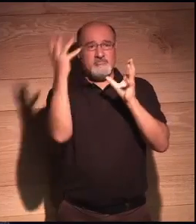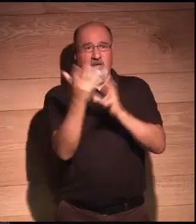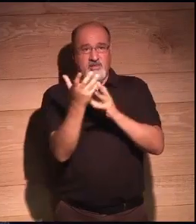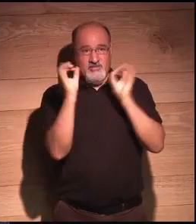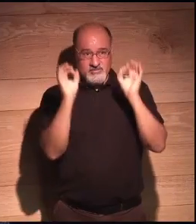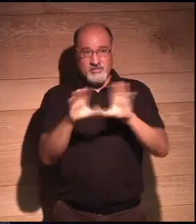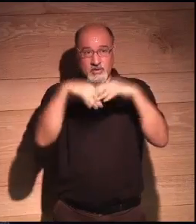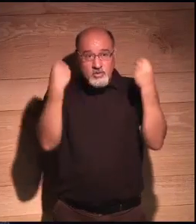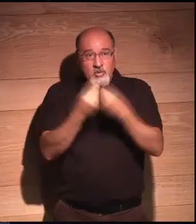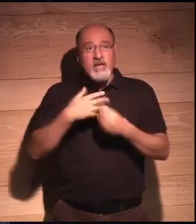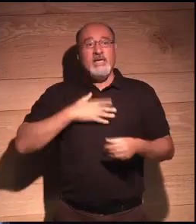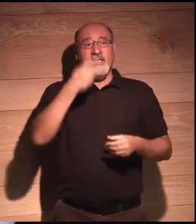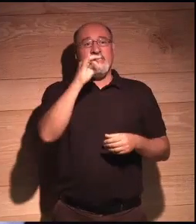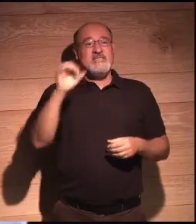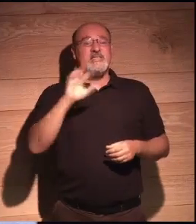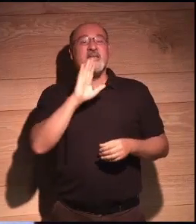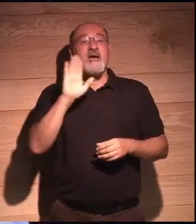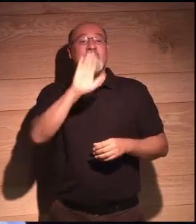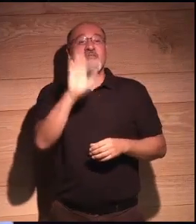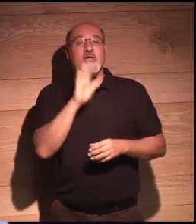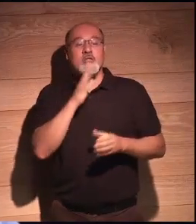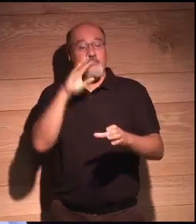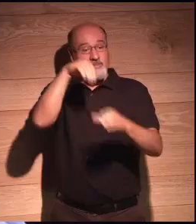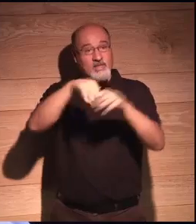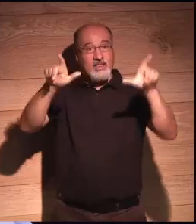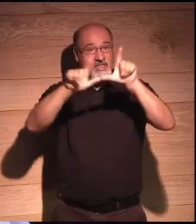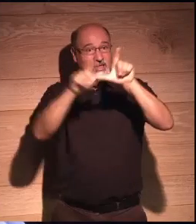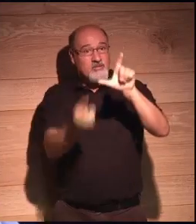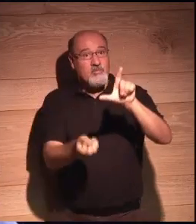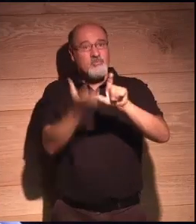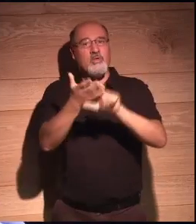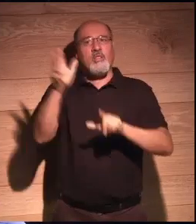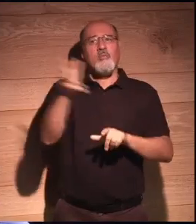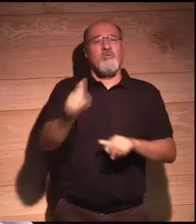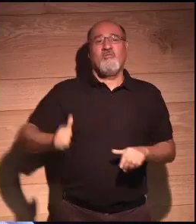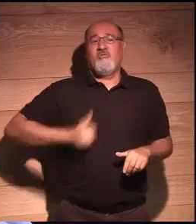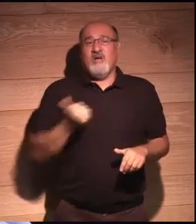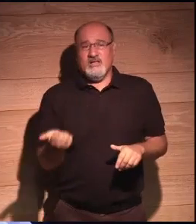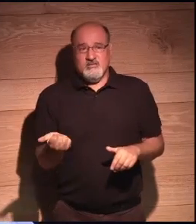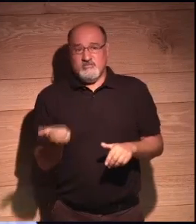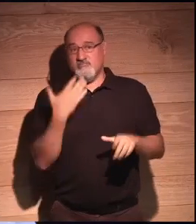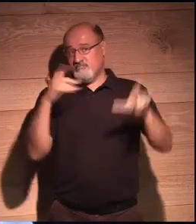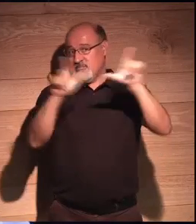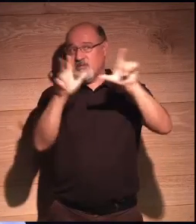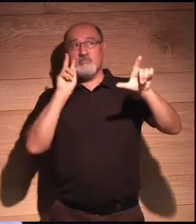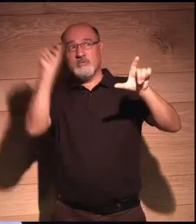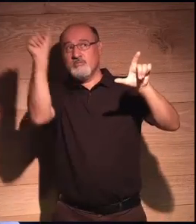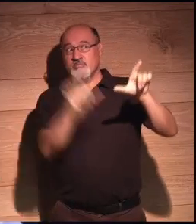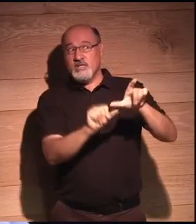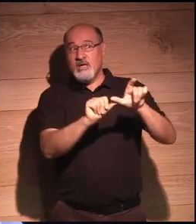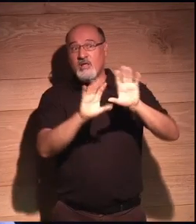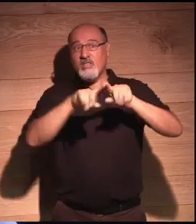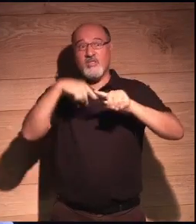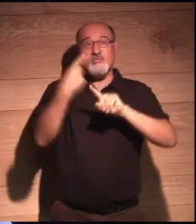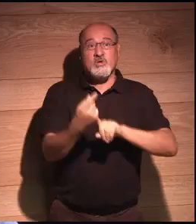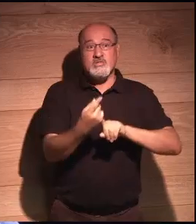o sea, ¿qué es lo que ocurre cuando emiten en televisión ese falso documental? Como pasa en el 99%